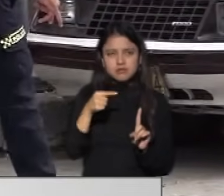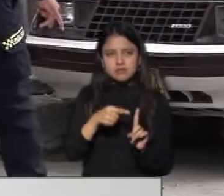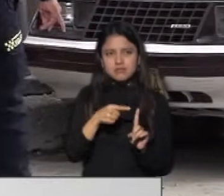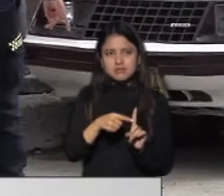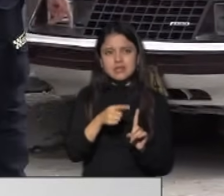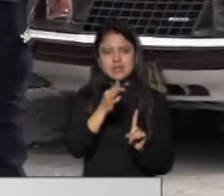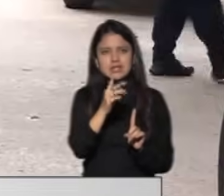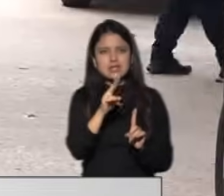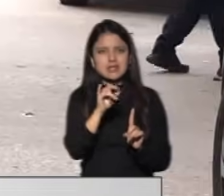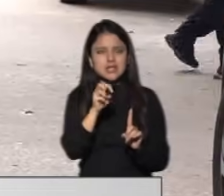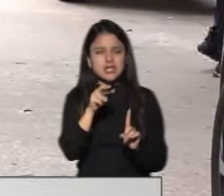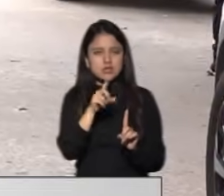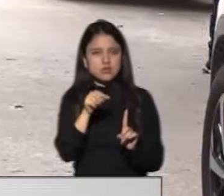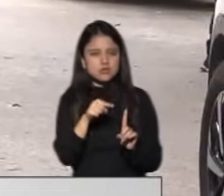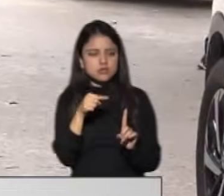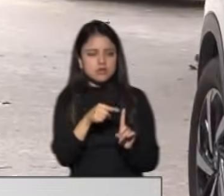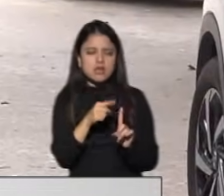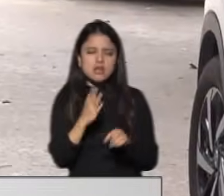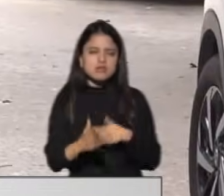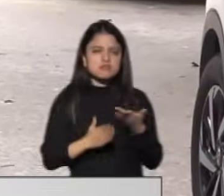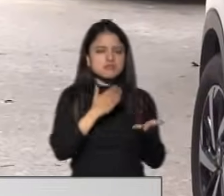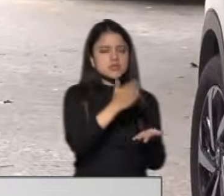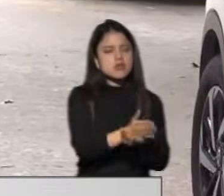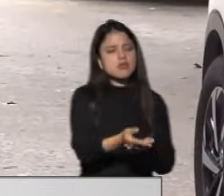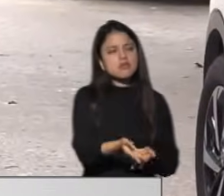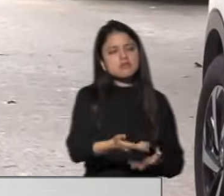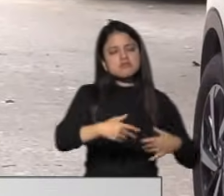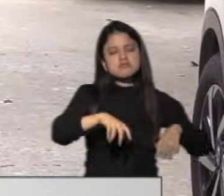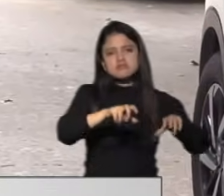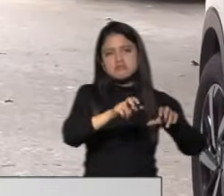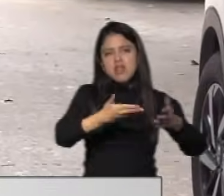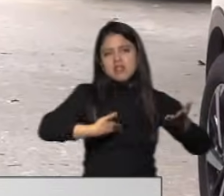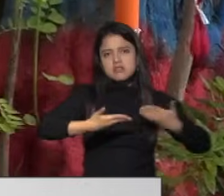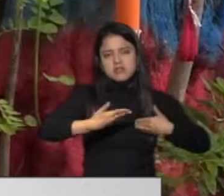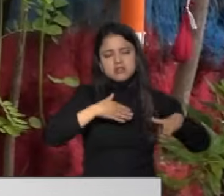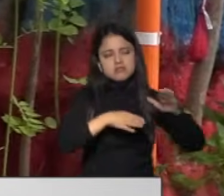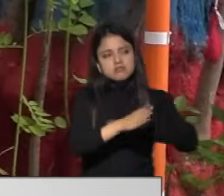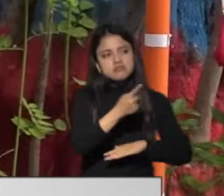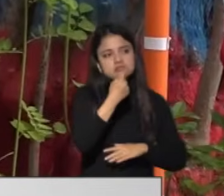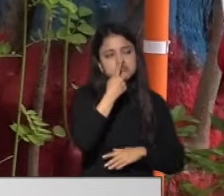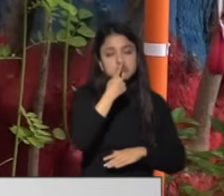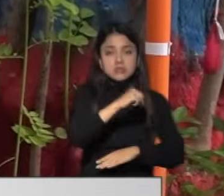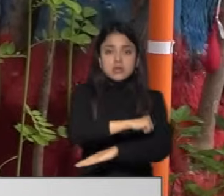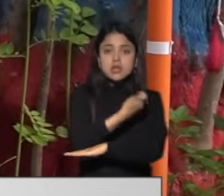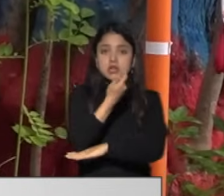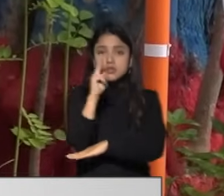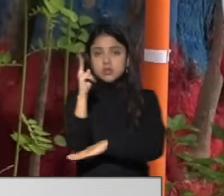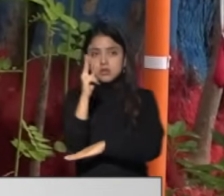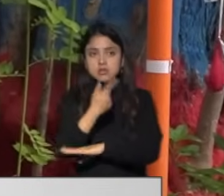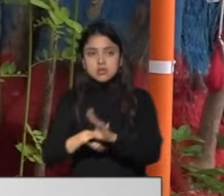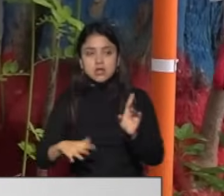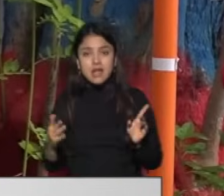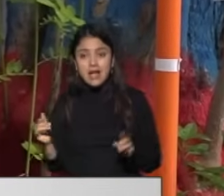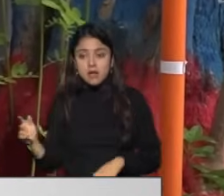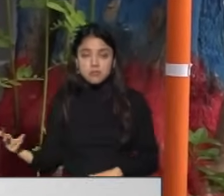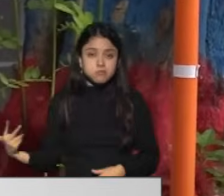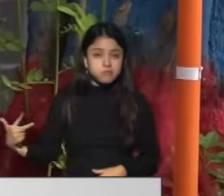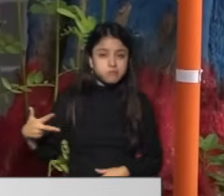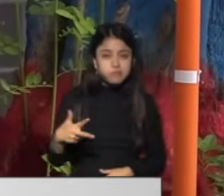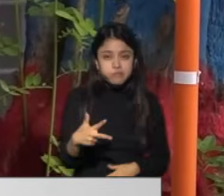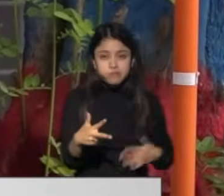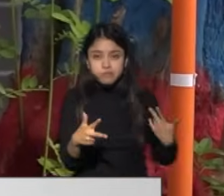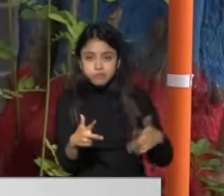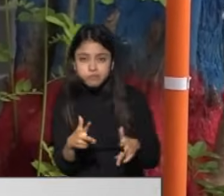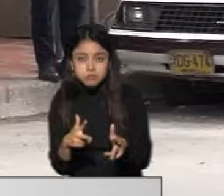a ese establecimiento comercial pasado el mediodía de este martes. Al mismo lugar llegaron hombres